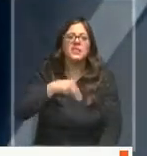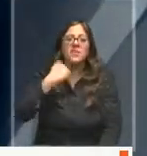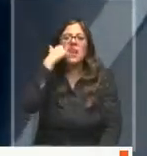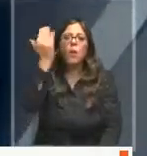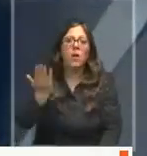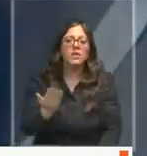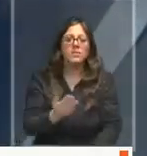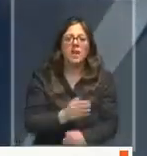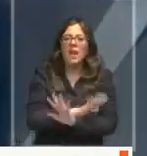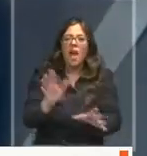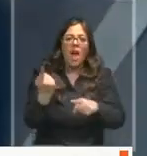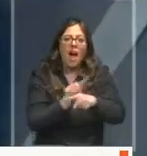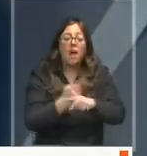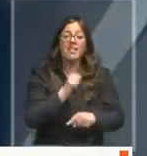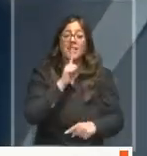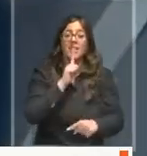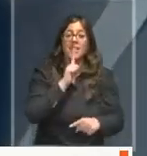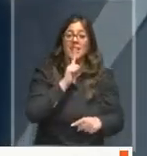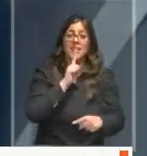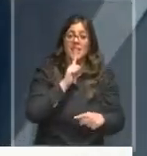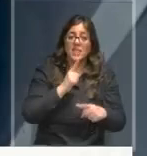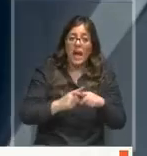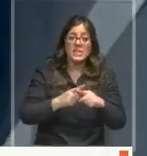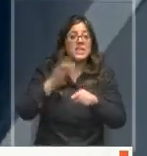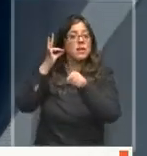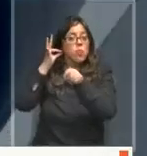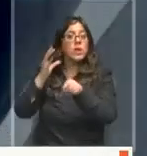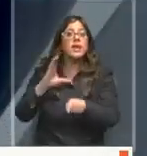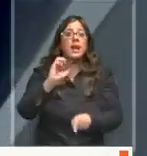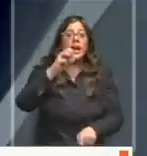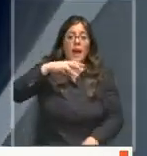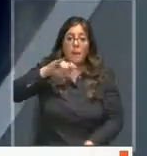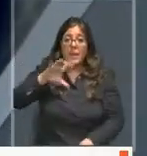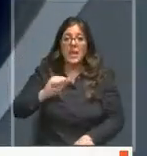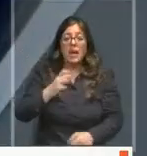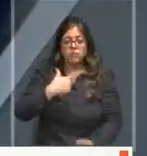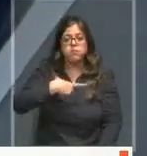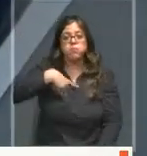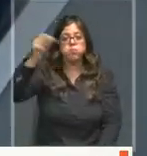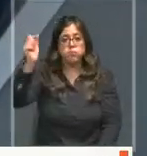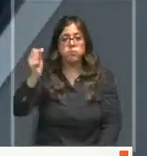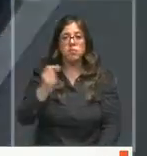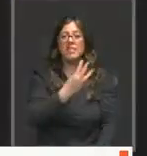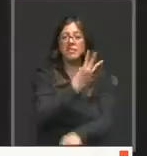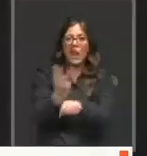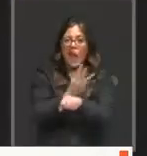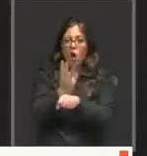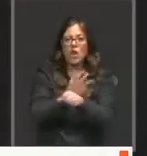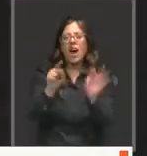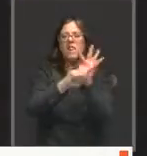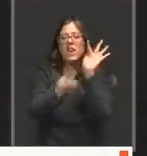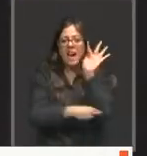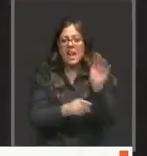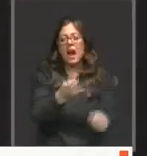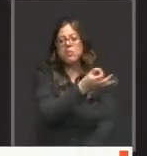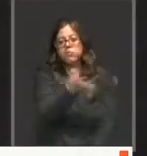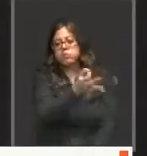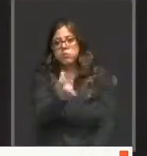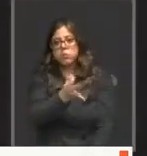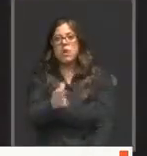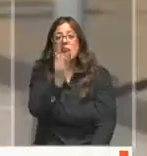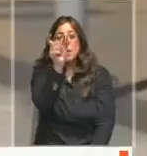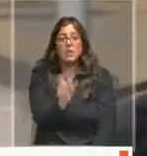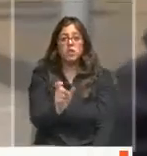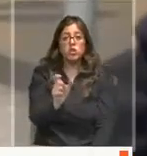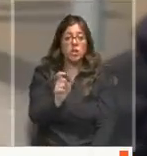a bordo de un taxi Camila policia y Fonseca dejaba la fiscalía después de declarar por cerca de 3 horas que le increpa dice haber sido